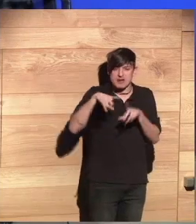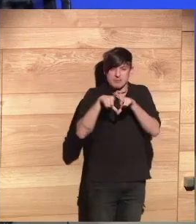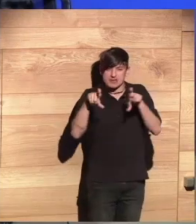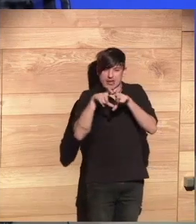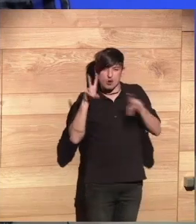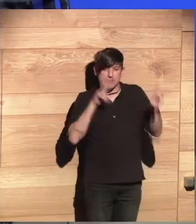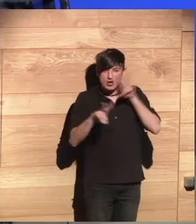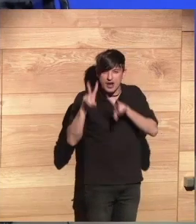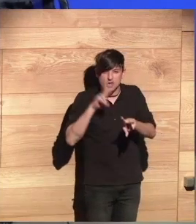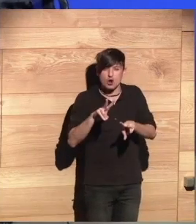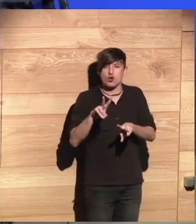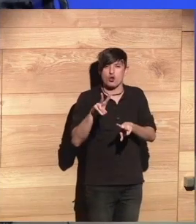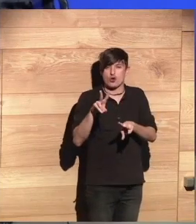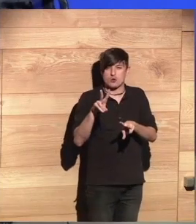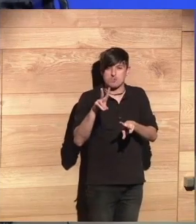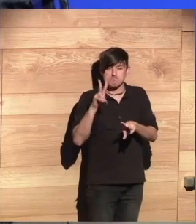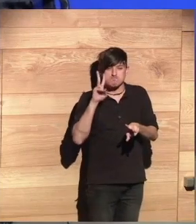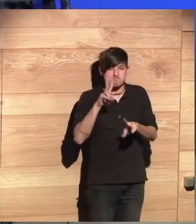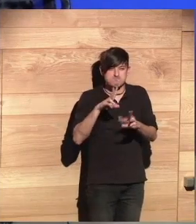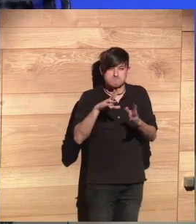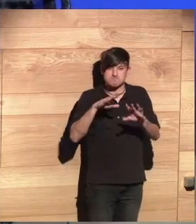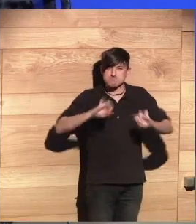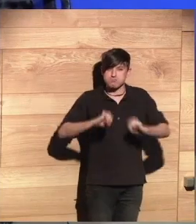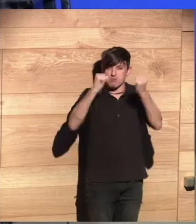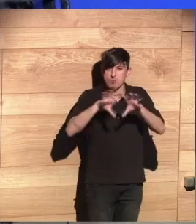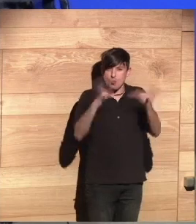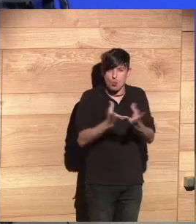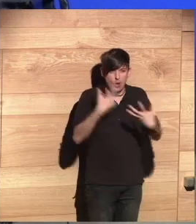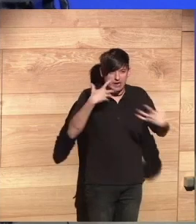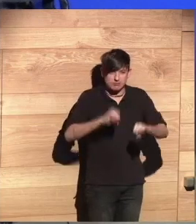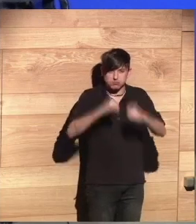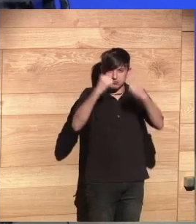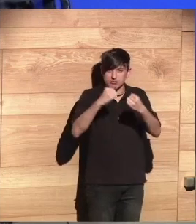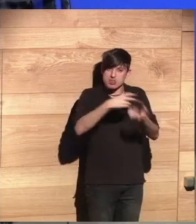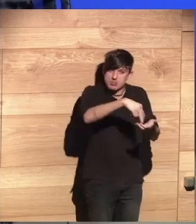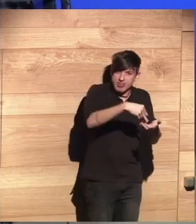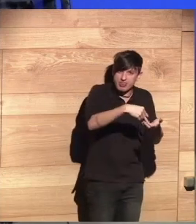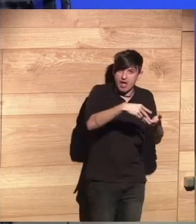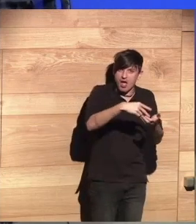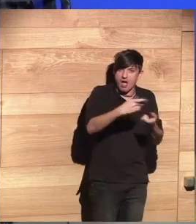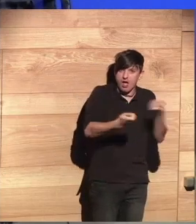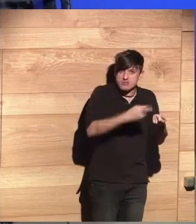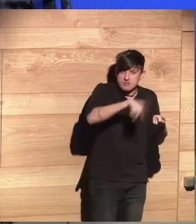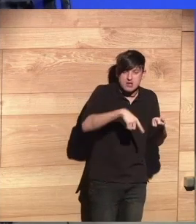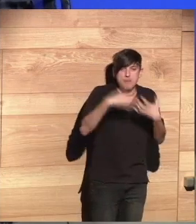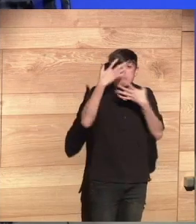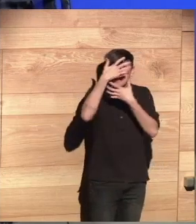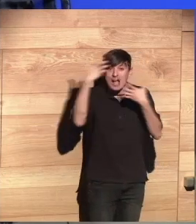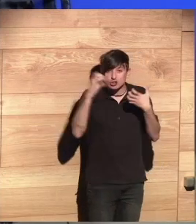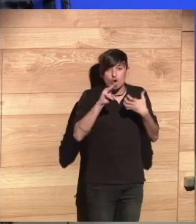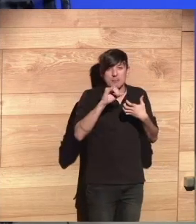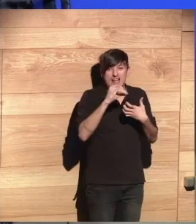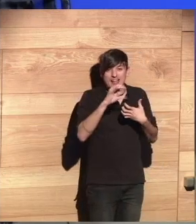empresario visionario que radicalizó y revolucionó el mundo del arte, no solamente de la danza, y estamos hablando de Picasso, y estamos hablando